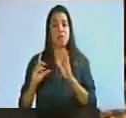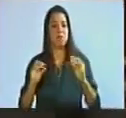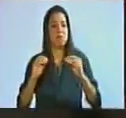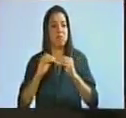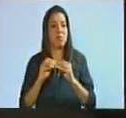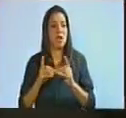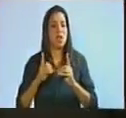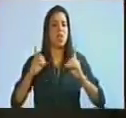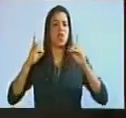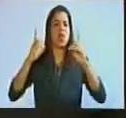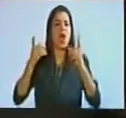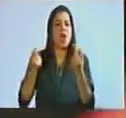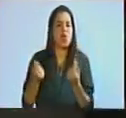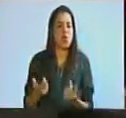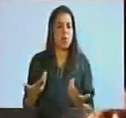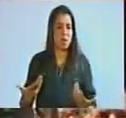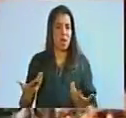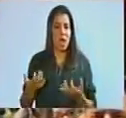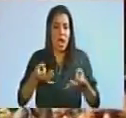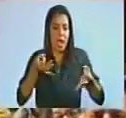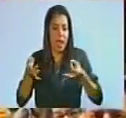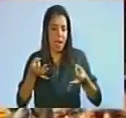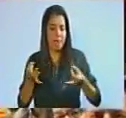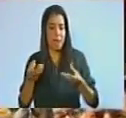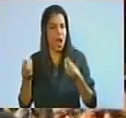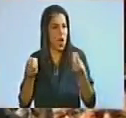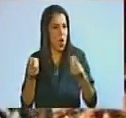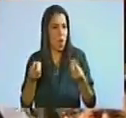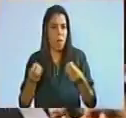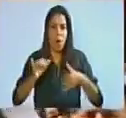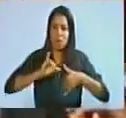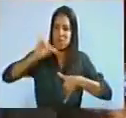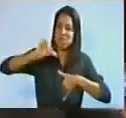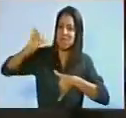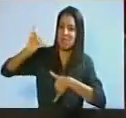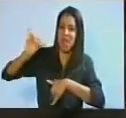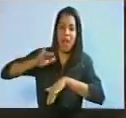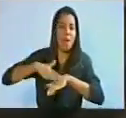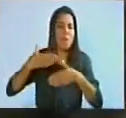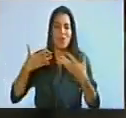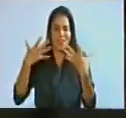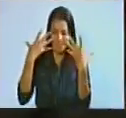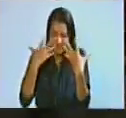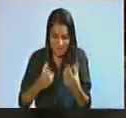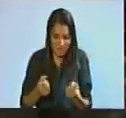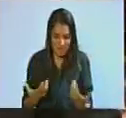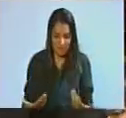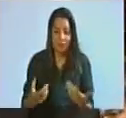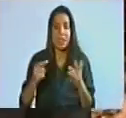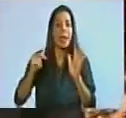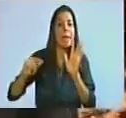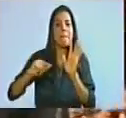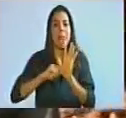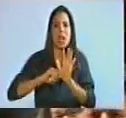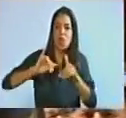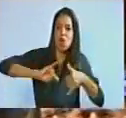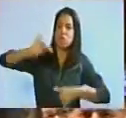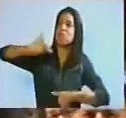pueda explicar la caotización de todo el sistema de fijación de precios en